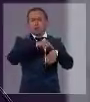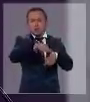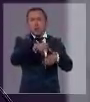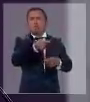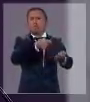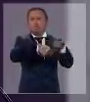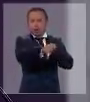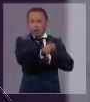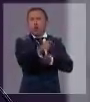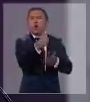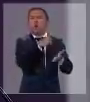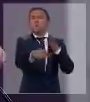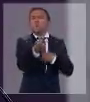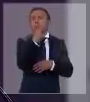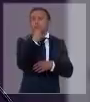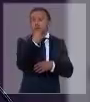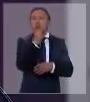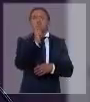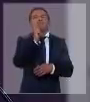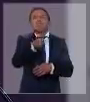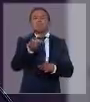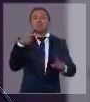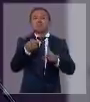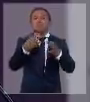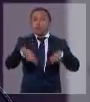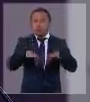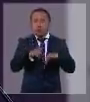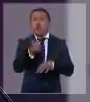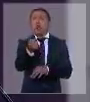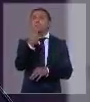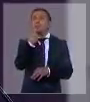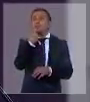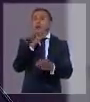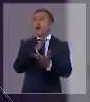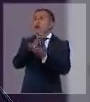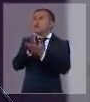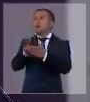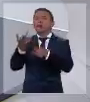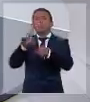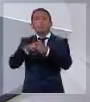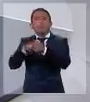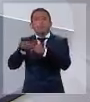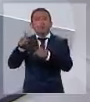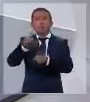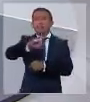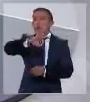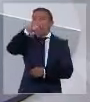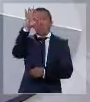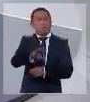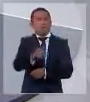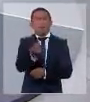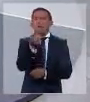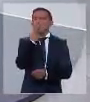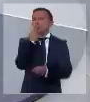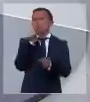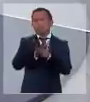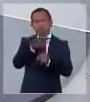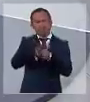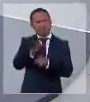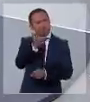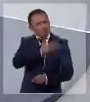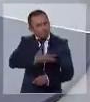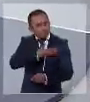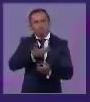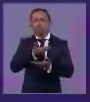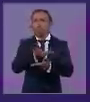que el 100% del tiempo ahí estén las medicinas y que podamos atenderlos inclusive los fines de semana para que no tengamos tiempos